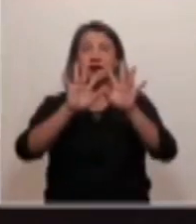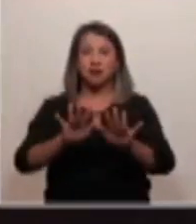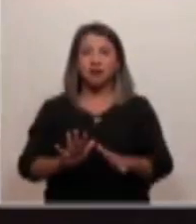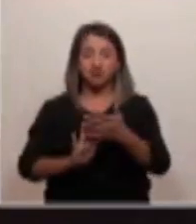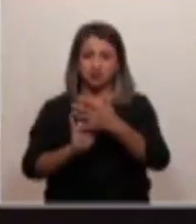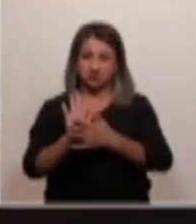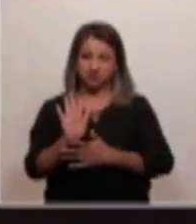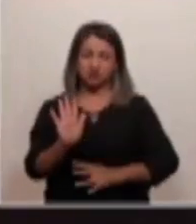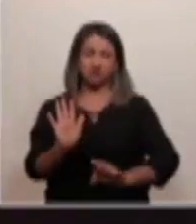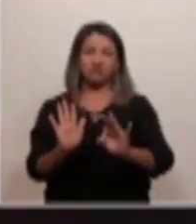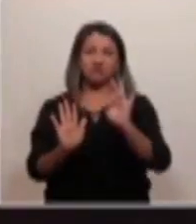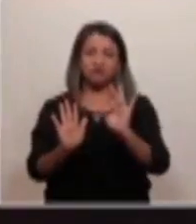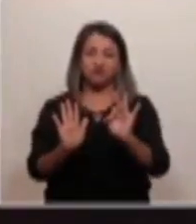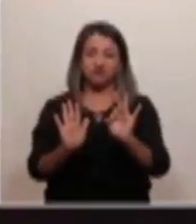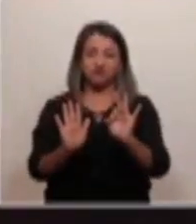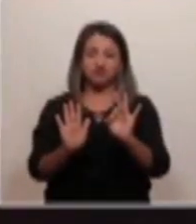texto.